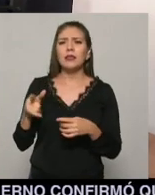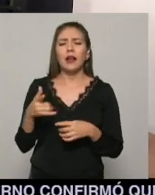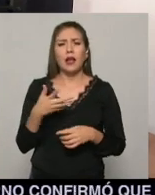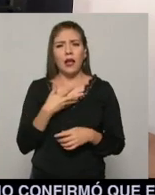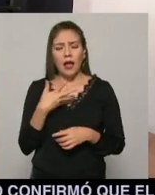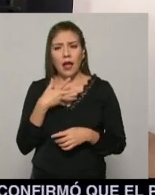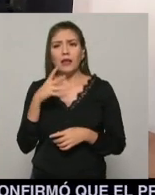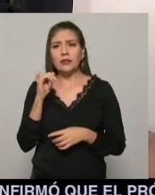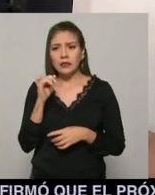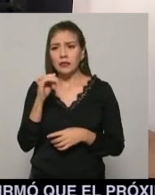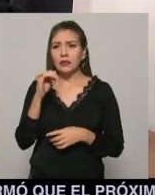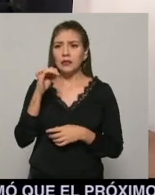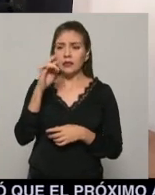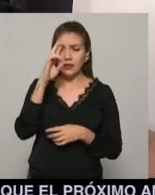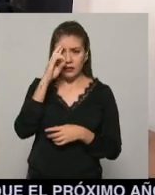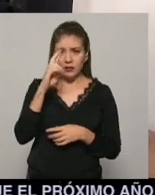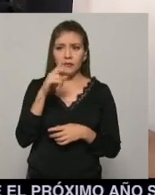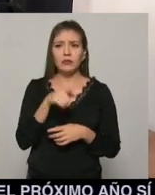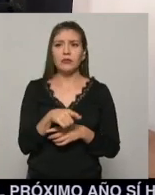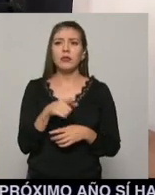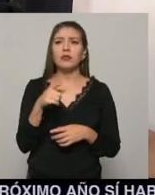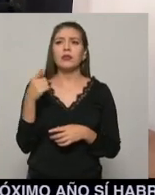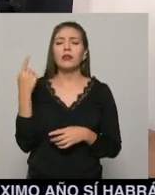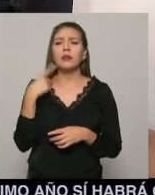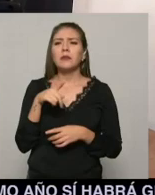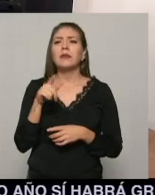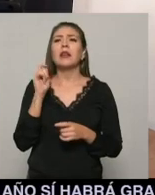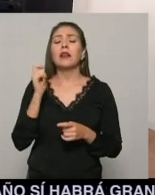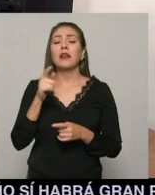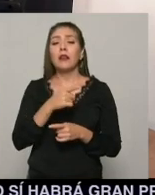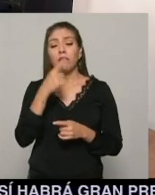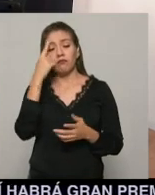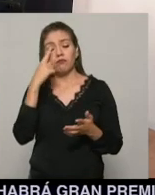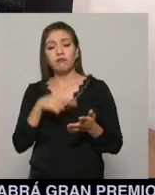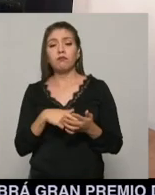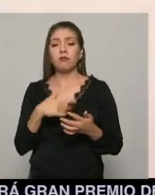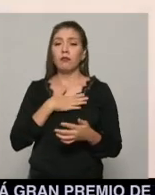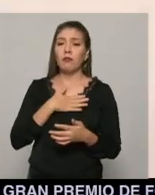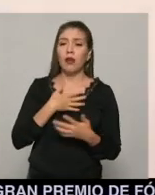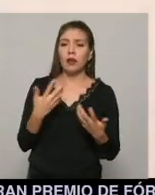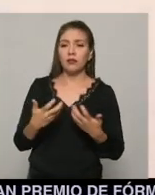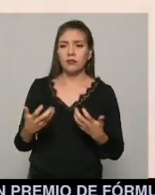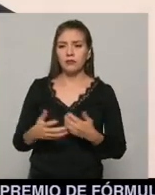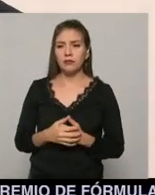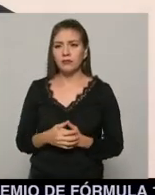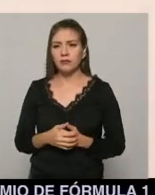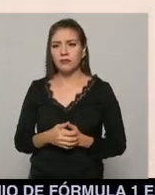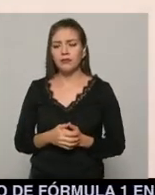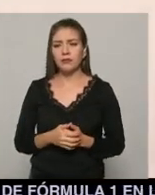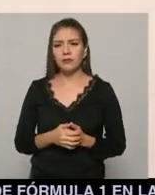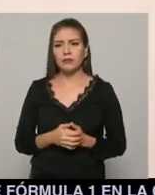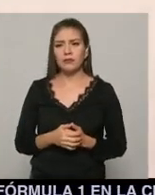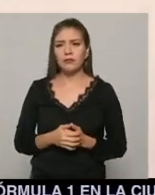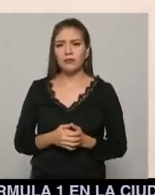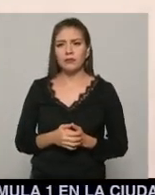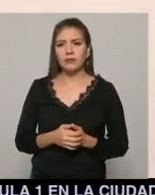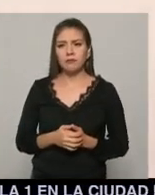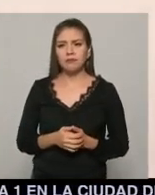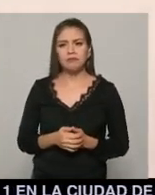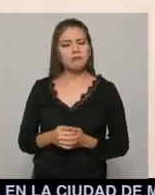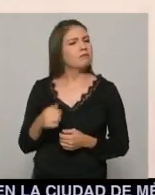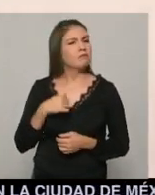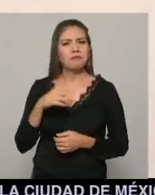respeto o honor o le hace honor a lo que presume ser? No, definitivamente no, Mariana. Para mí, yo la considero